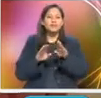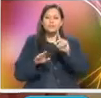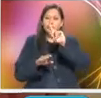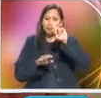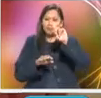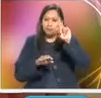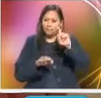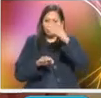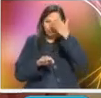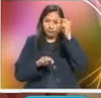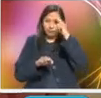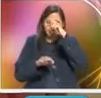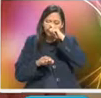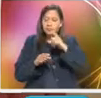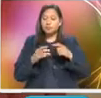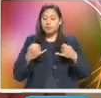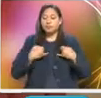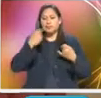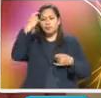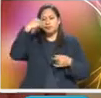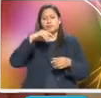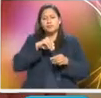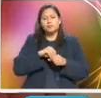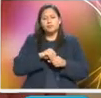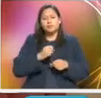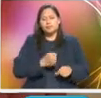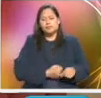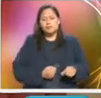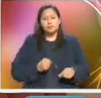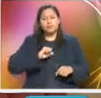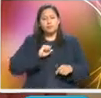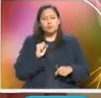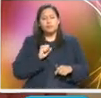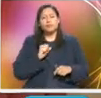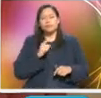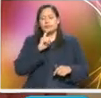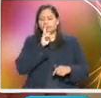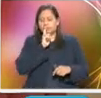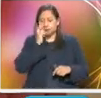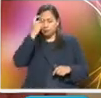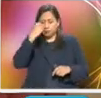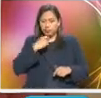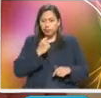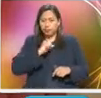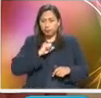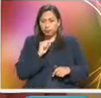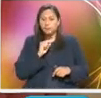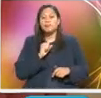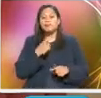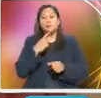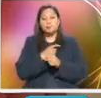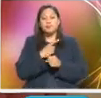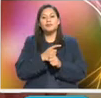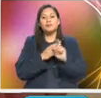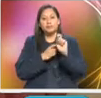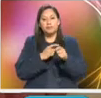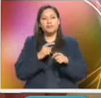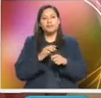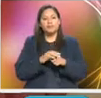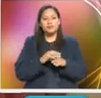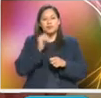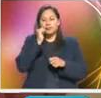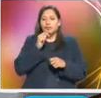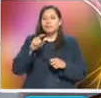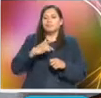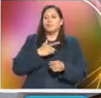los adolescentes tienden a guardarse, a resguardarse, y creo que lo primero que hay que hacer es tratar de tener cierta